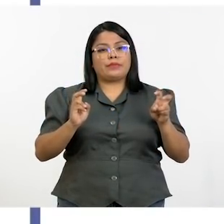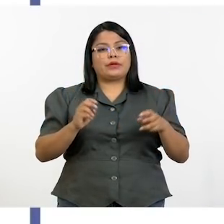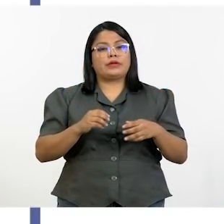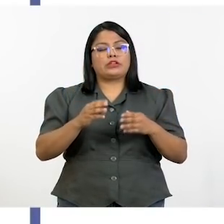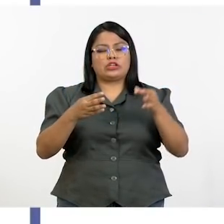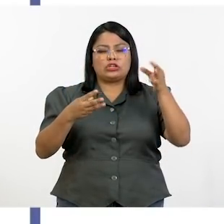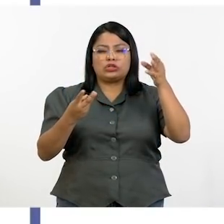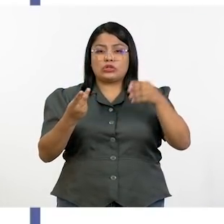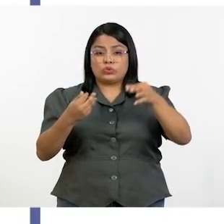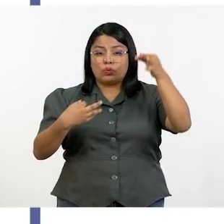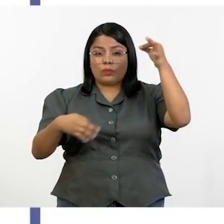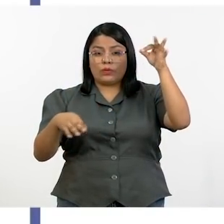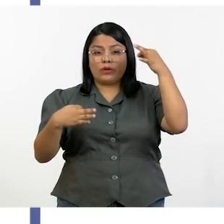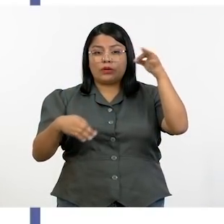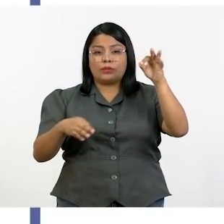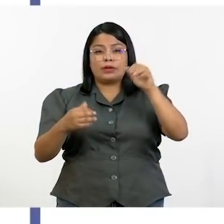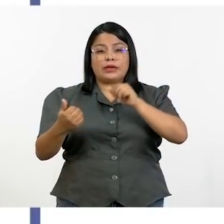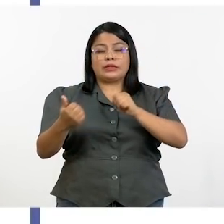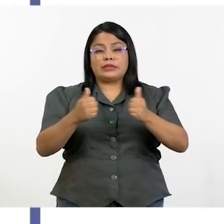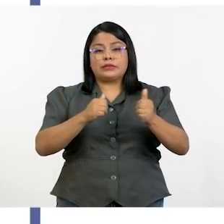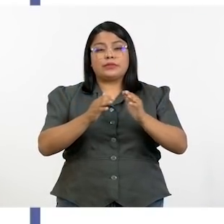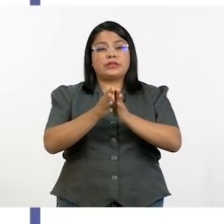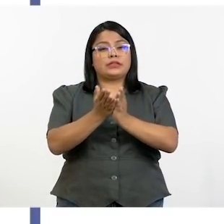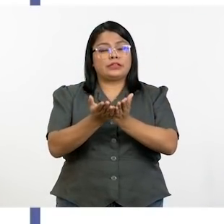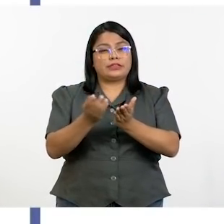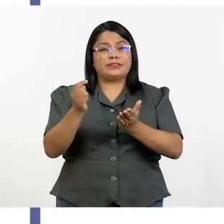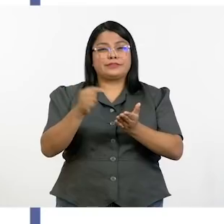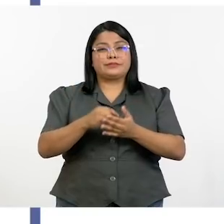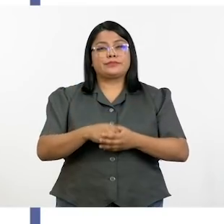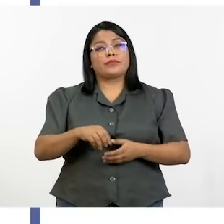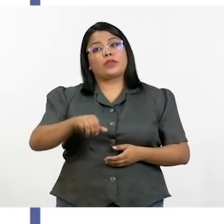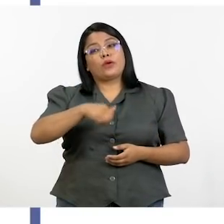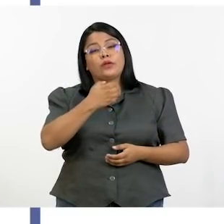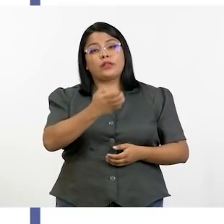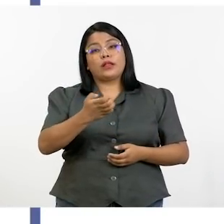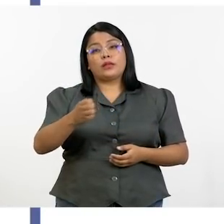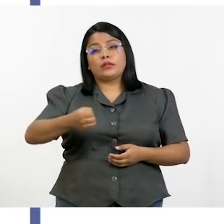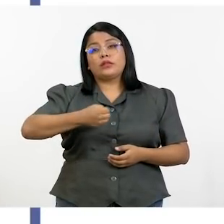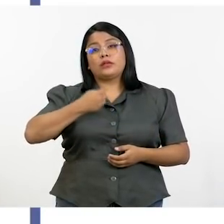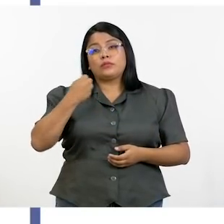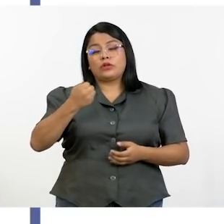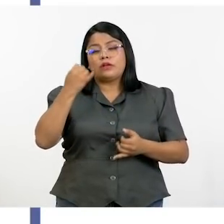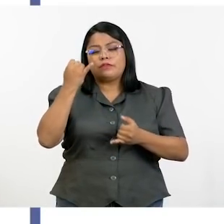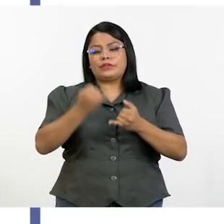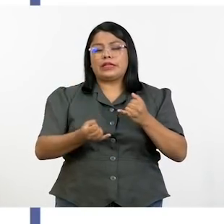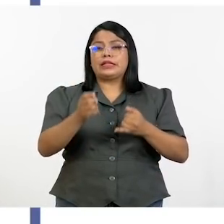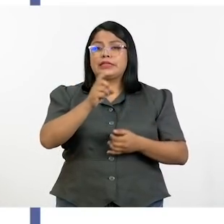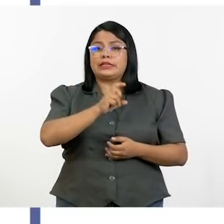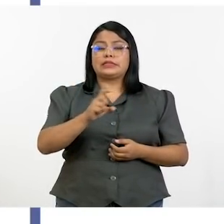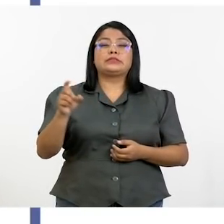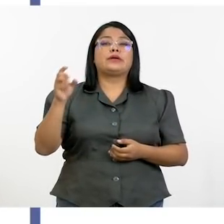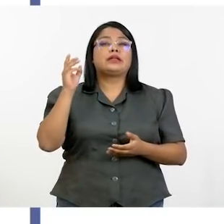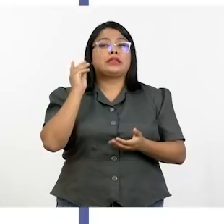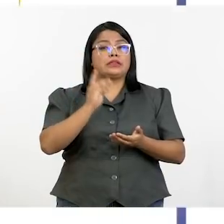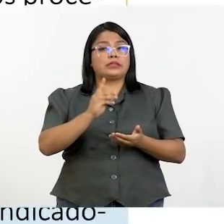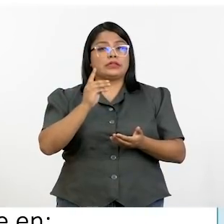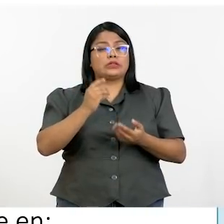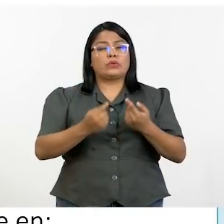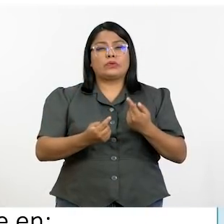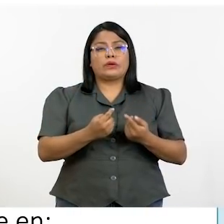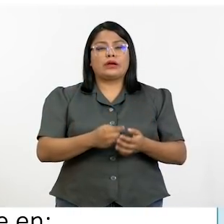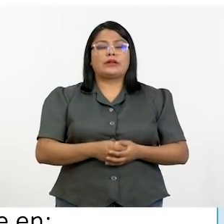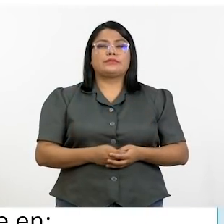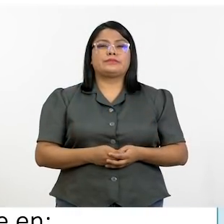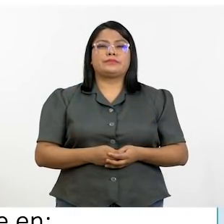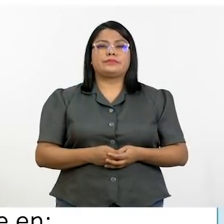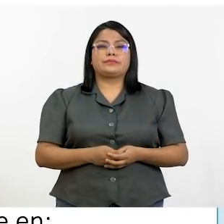corresponde y la numeración de páginas según el libro de texto. Otro elemento importante del final de la semana didáctica